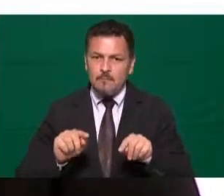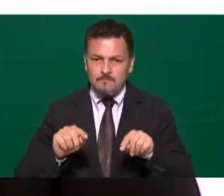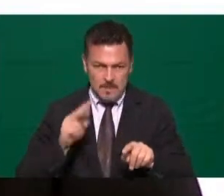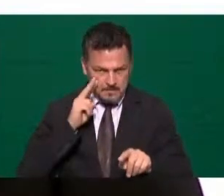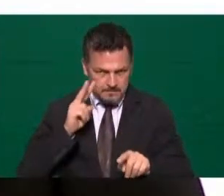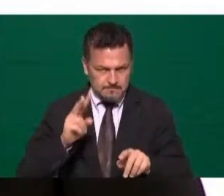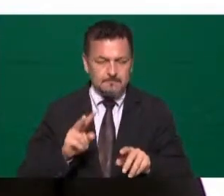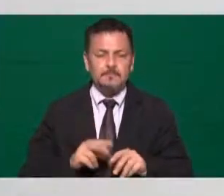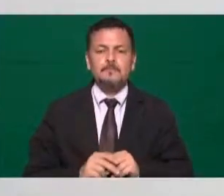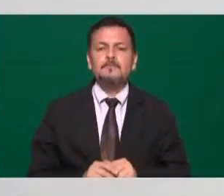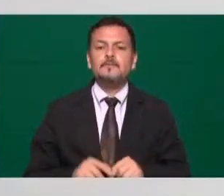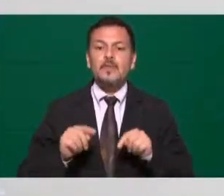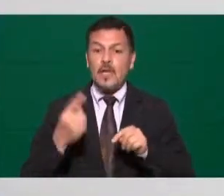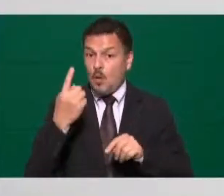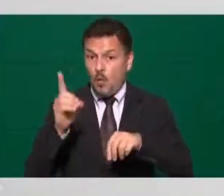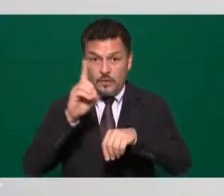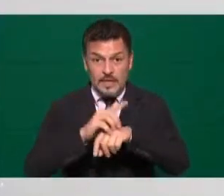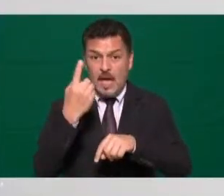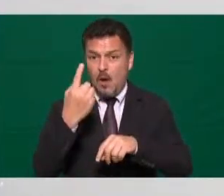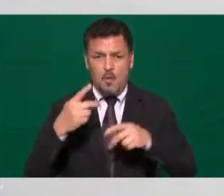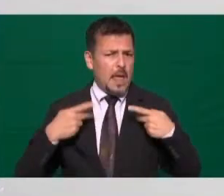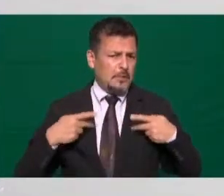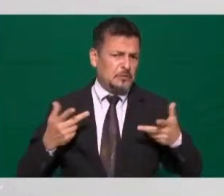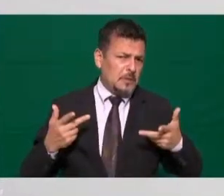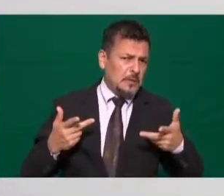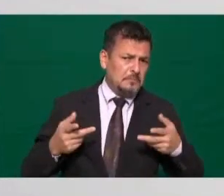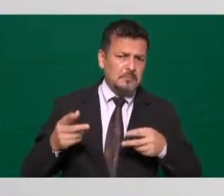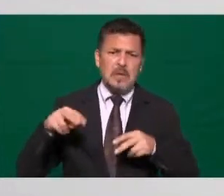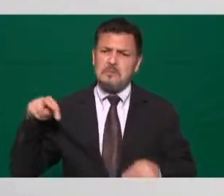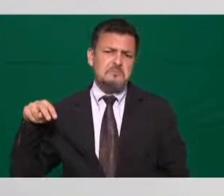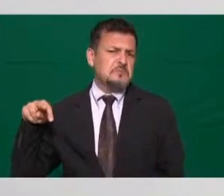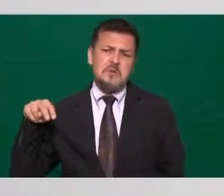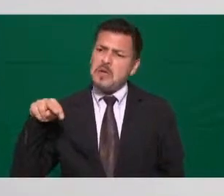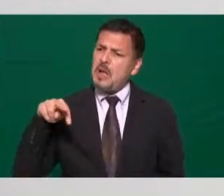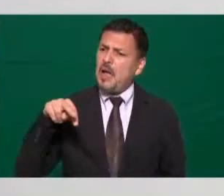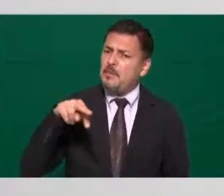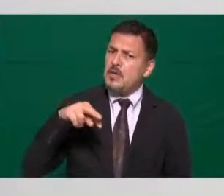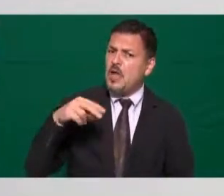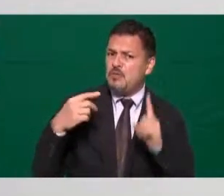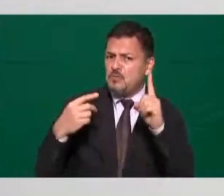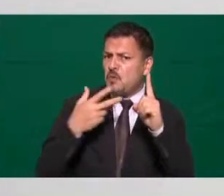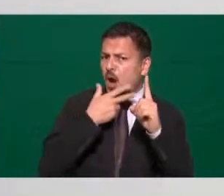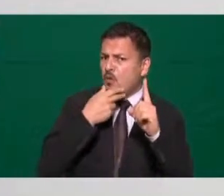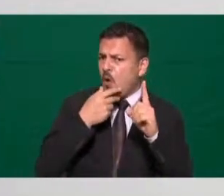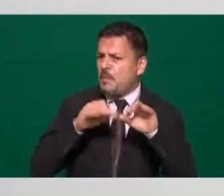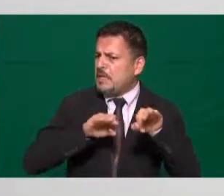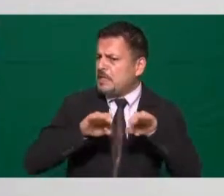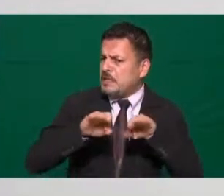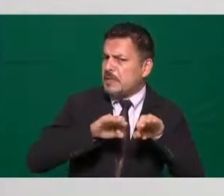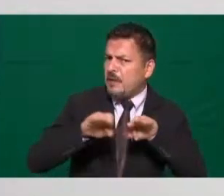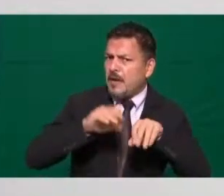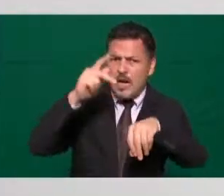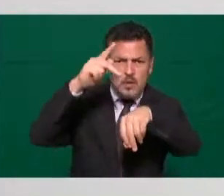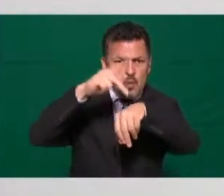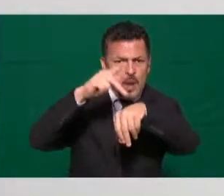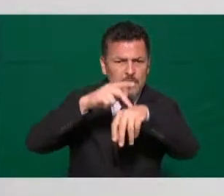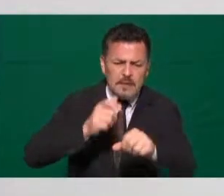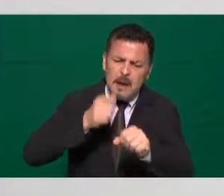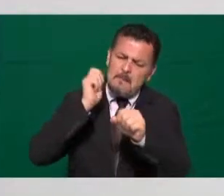siguiente. Un día una persona caminando se encontró a un hombre trabajando una piedra con su